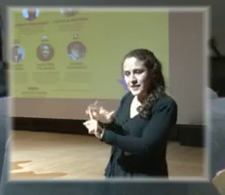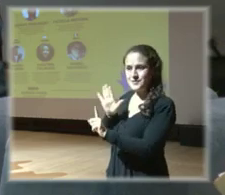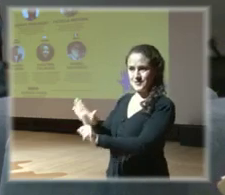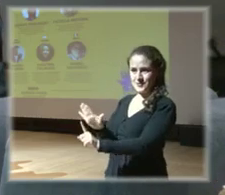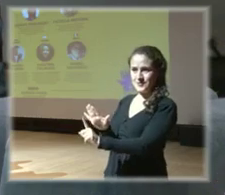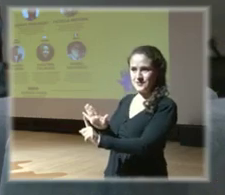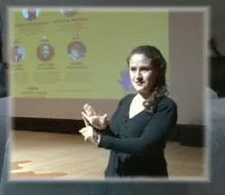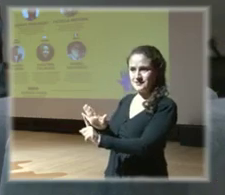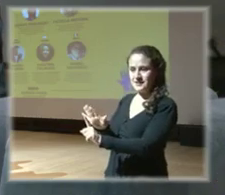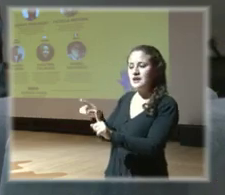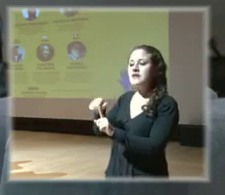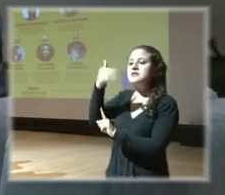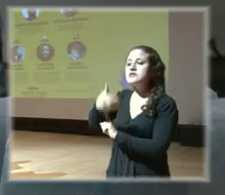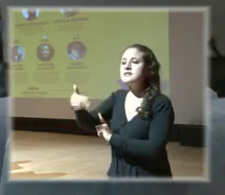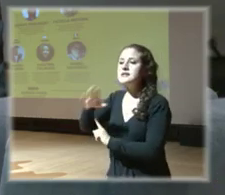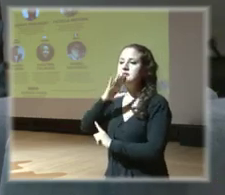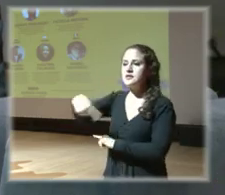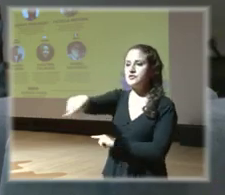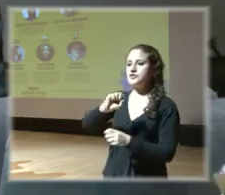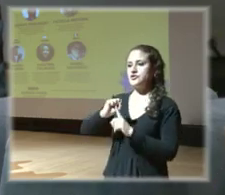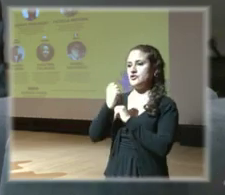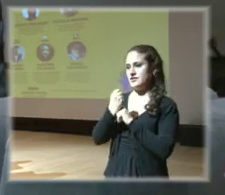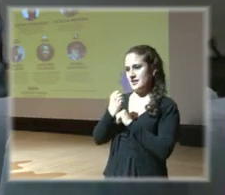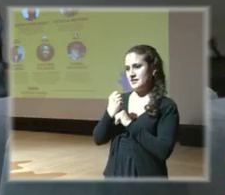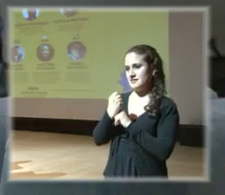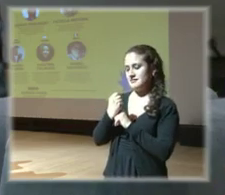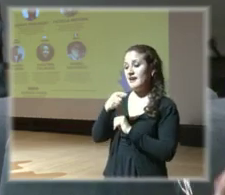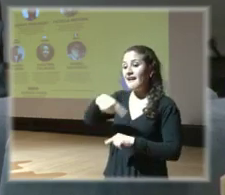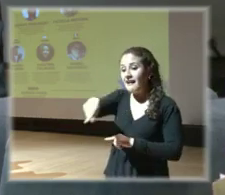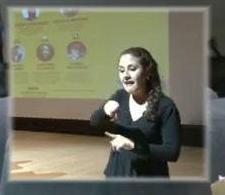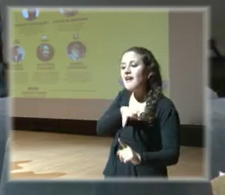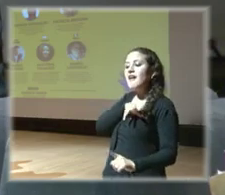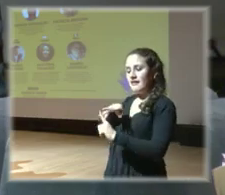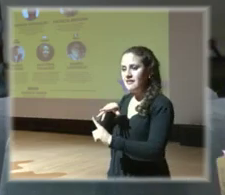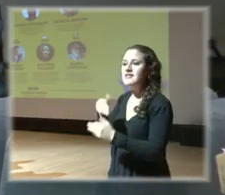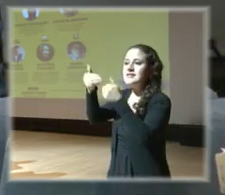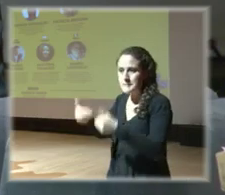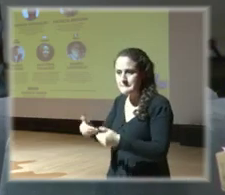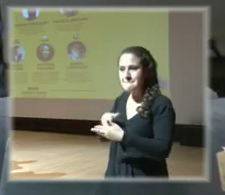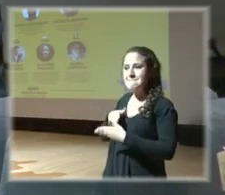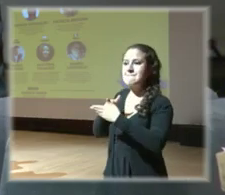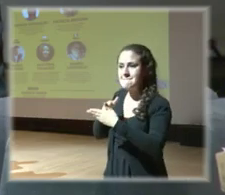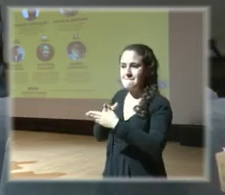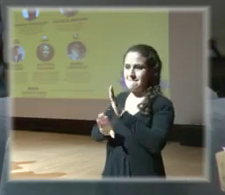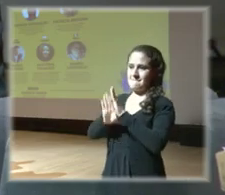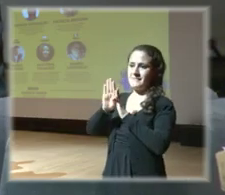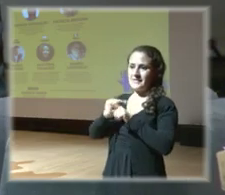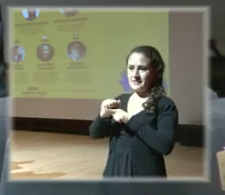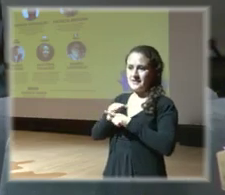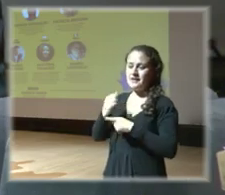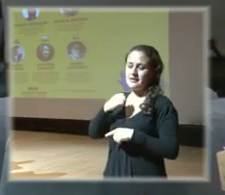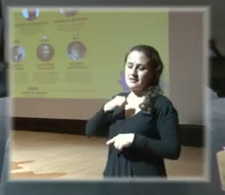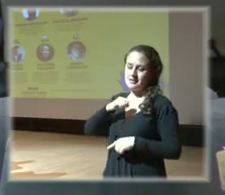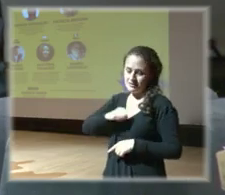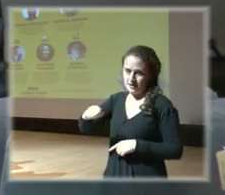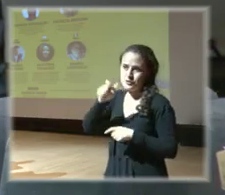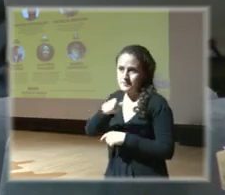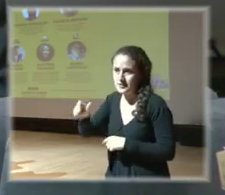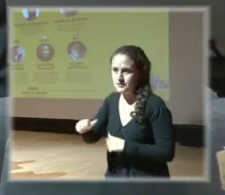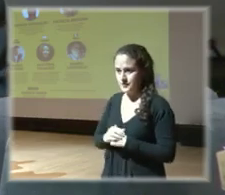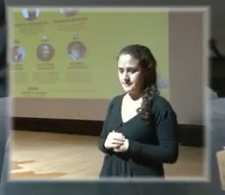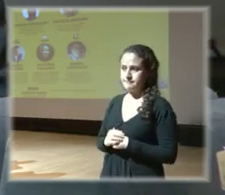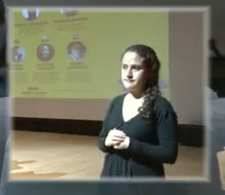que tiene que ver con barreras sociales que generalmente impiden, limitan, obstruyen el ejercicio de derechos.